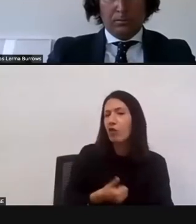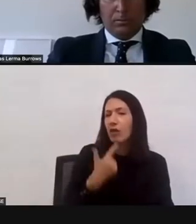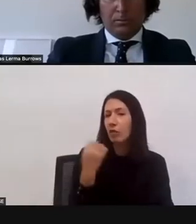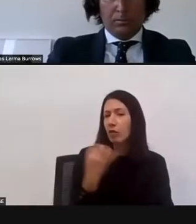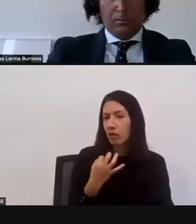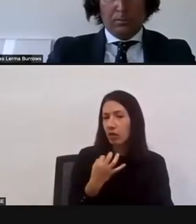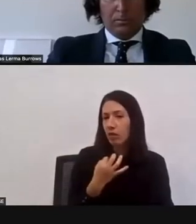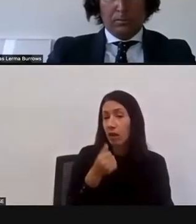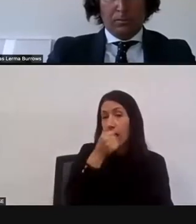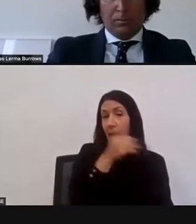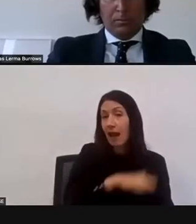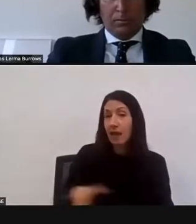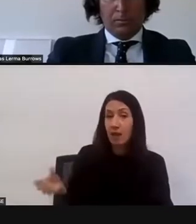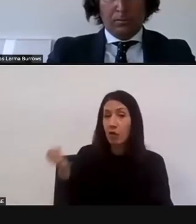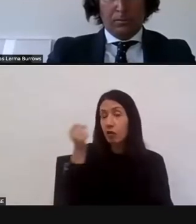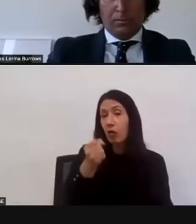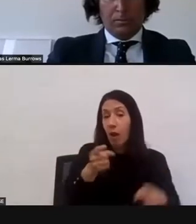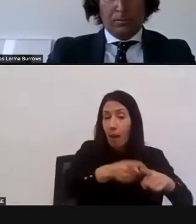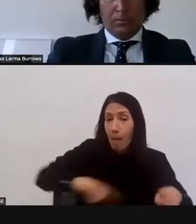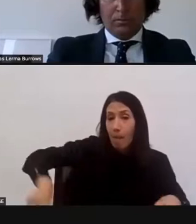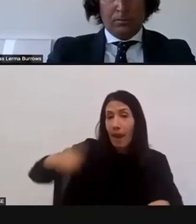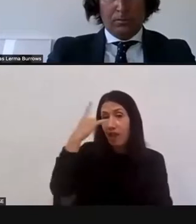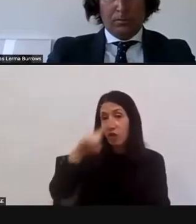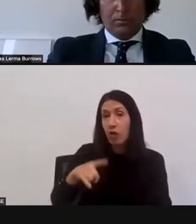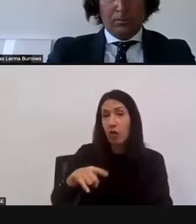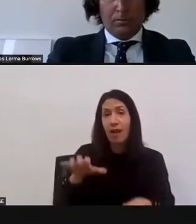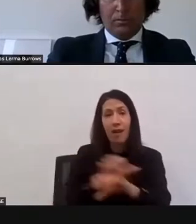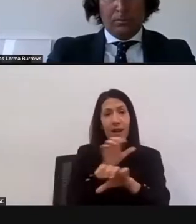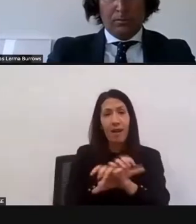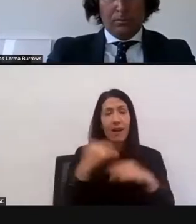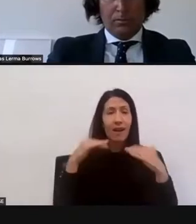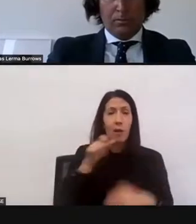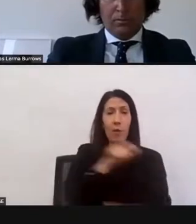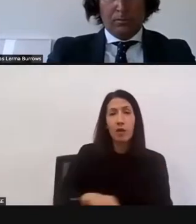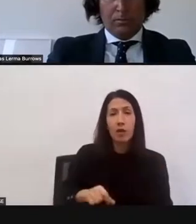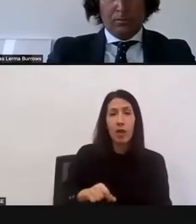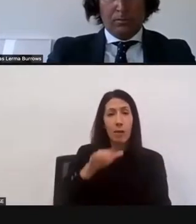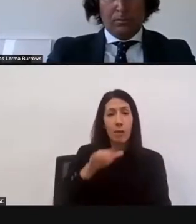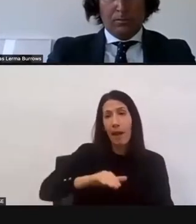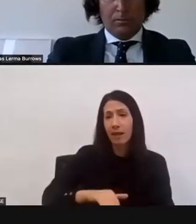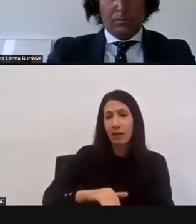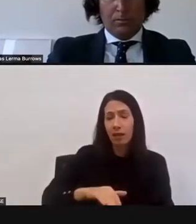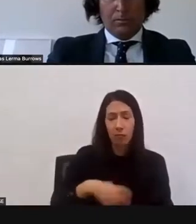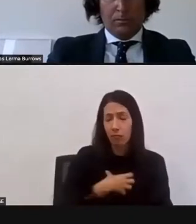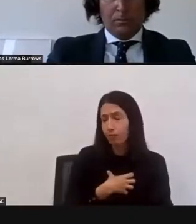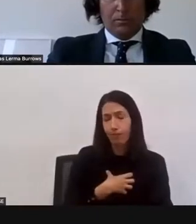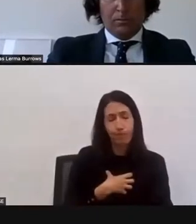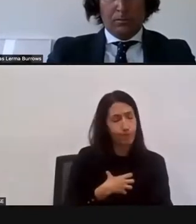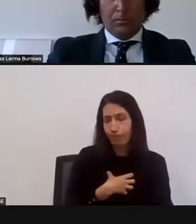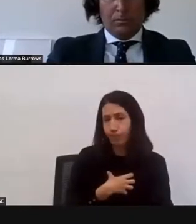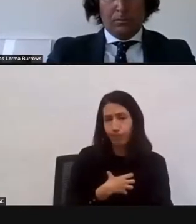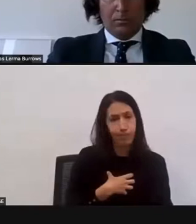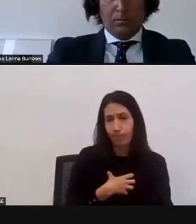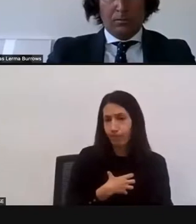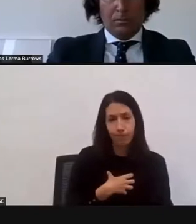a los niños a una plaza de toros a reírse de las personas de talla baja, desde luego no